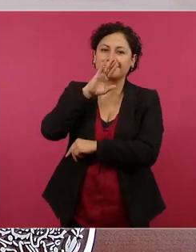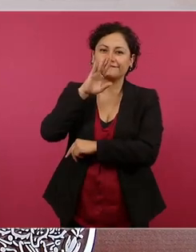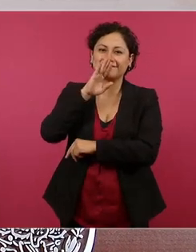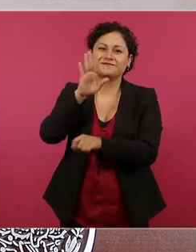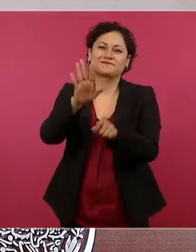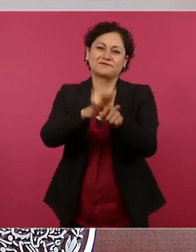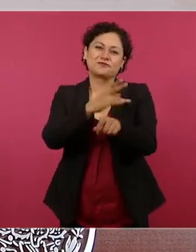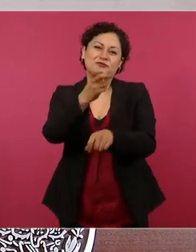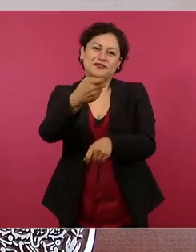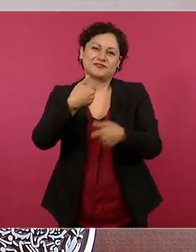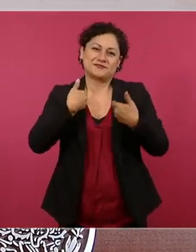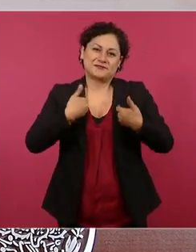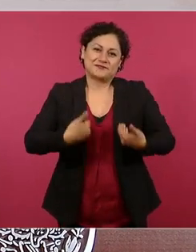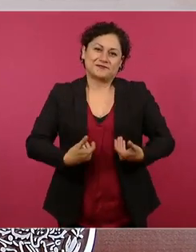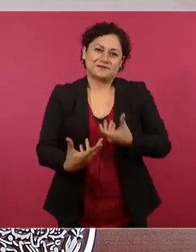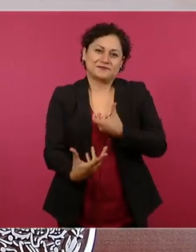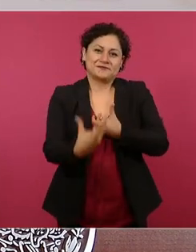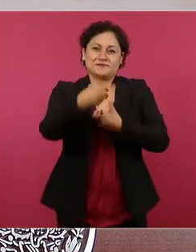jarocho,